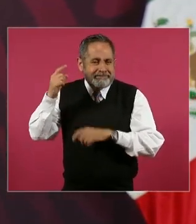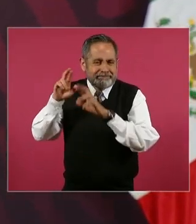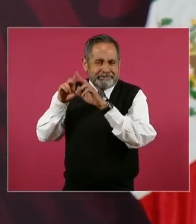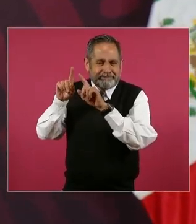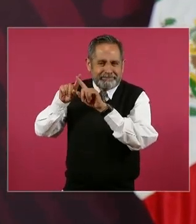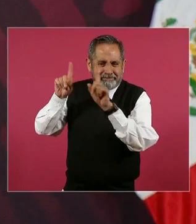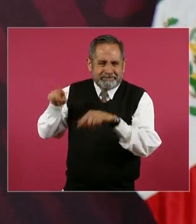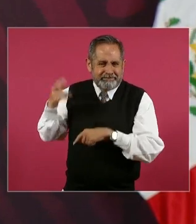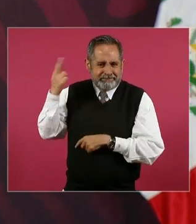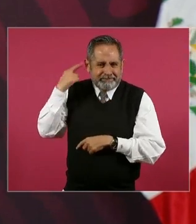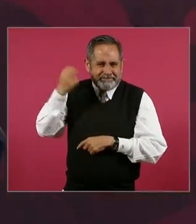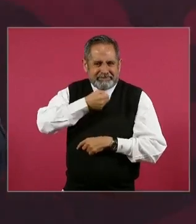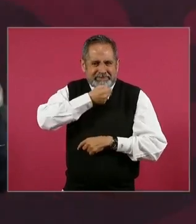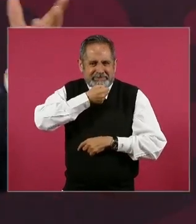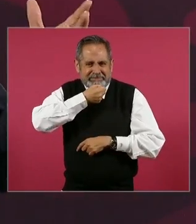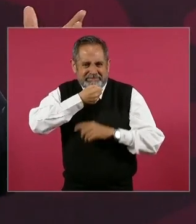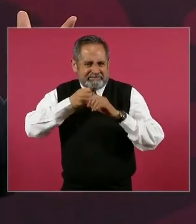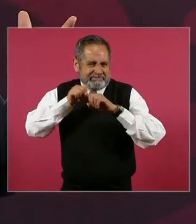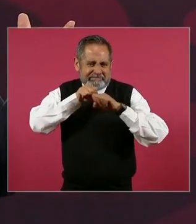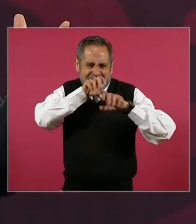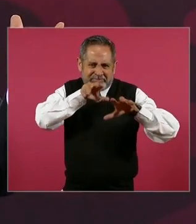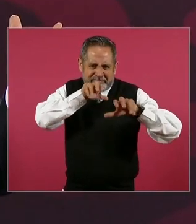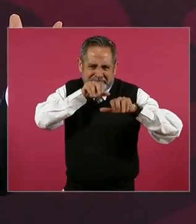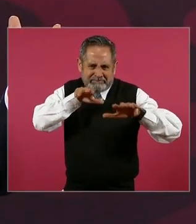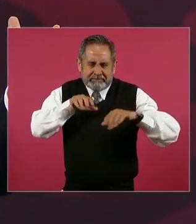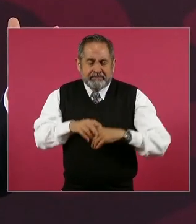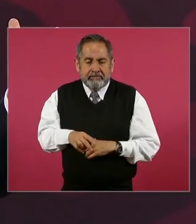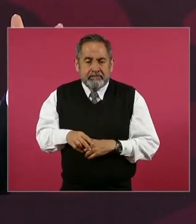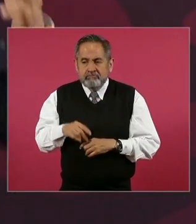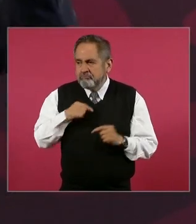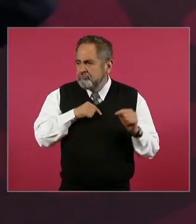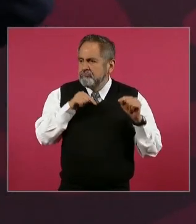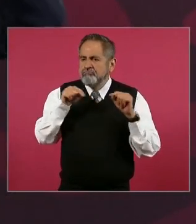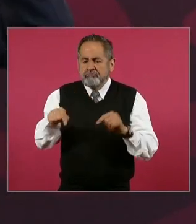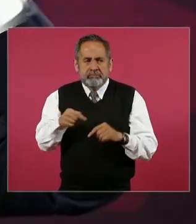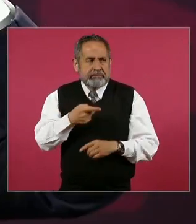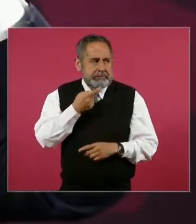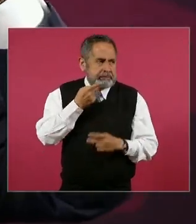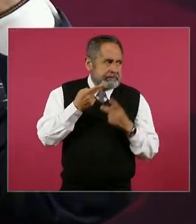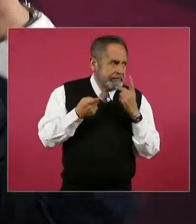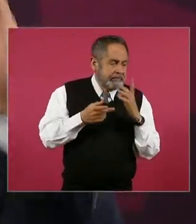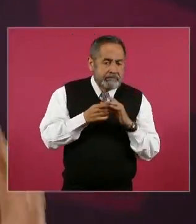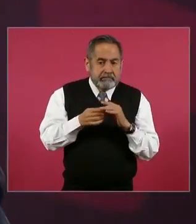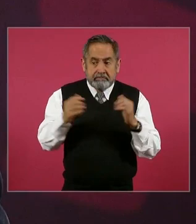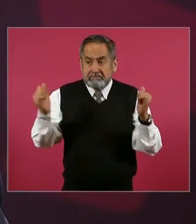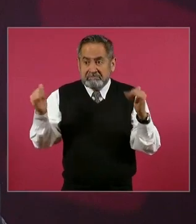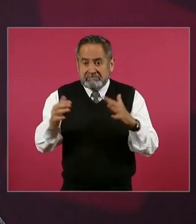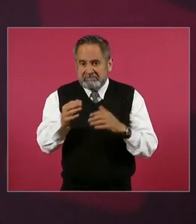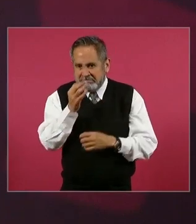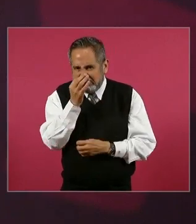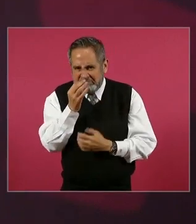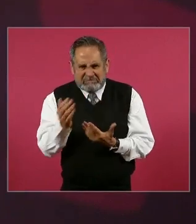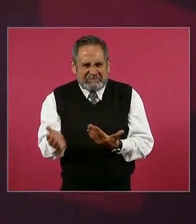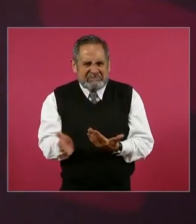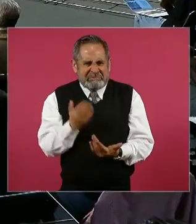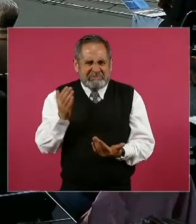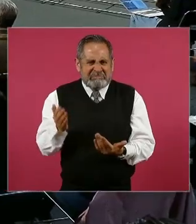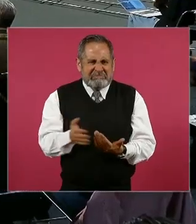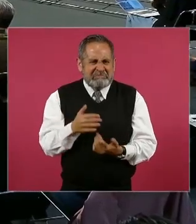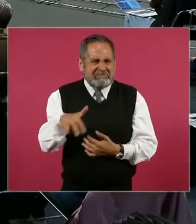sonido Sí y este hacemos el acto claro llegaron como 15 como